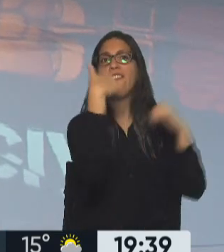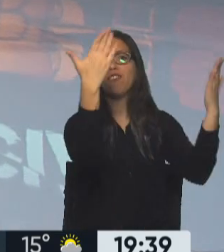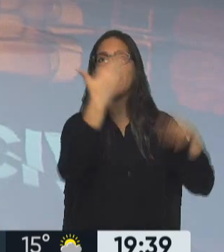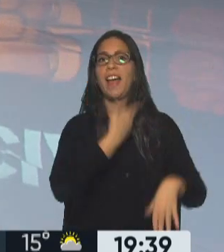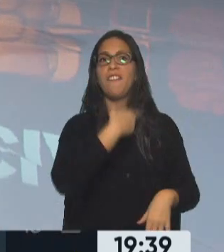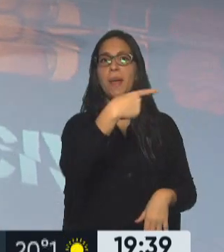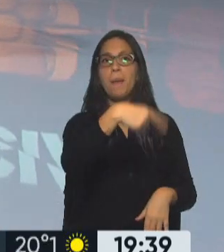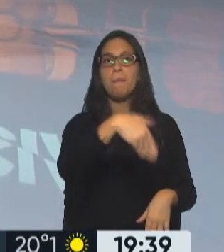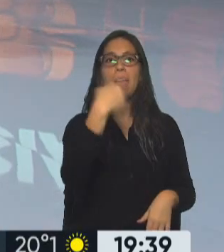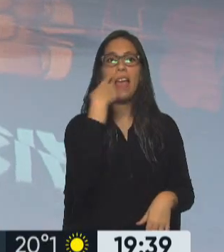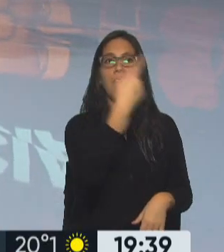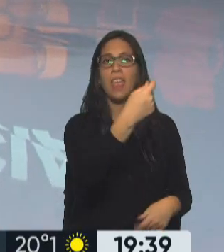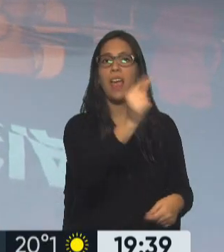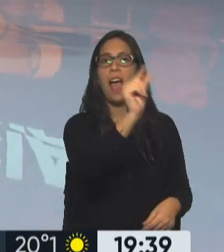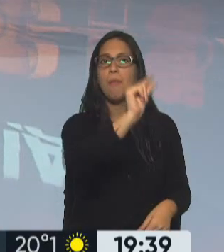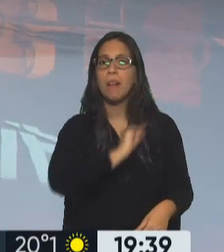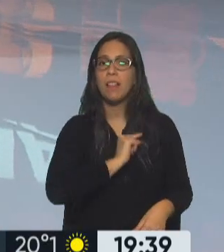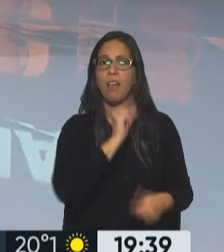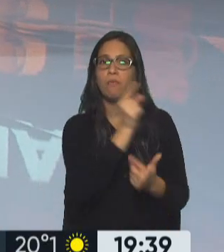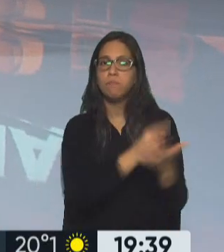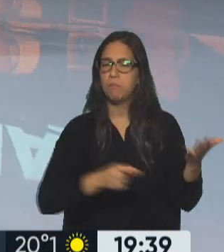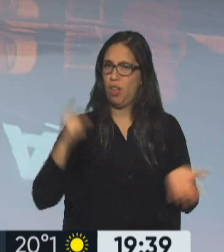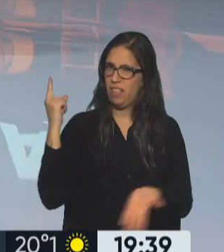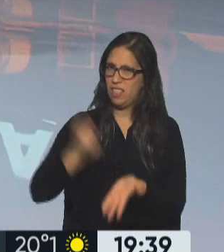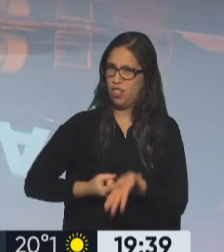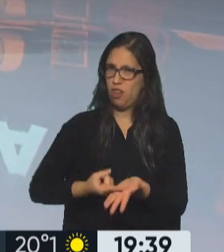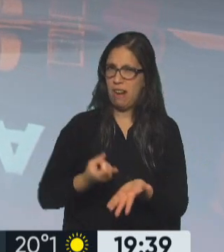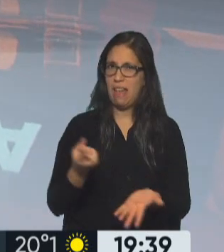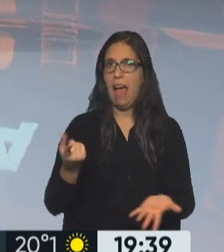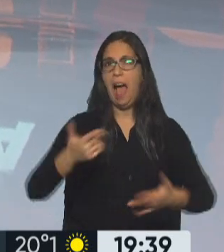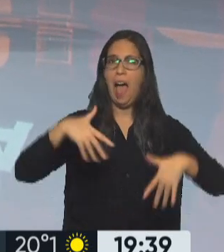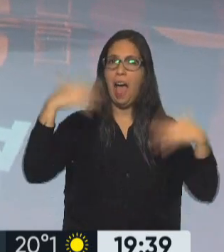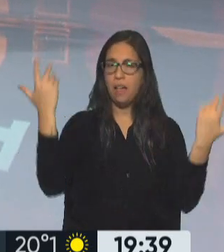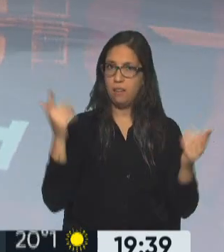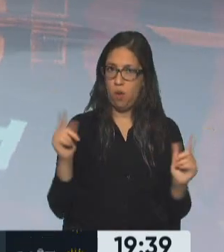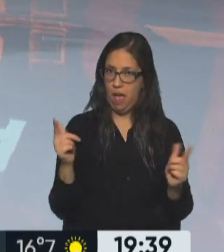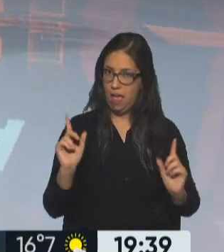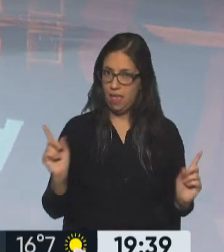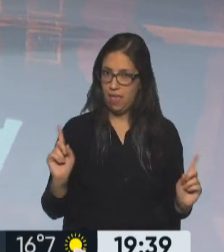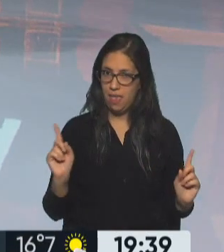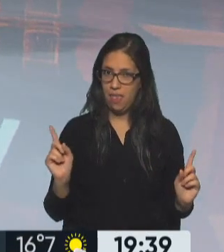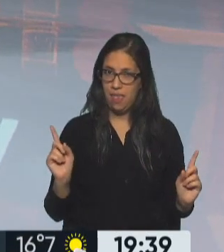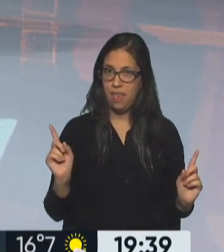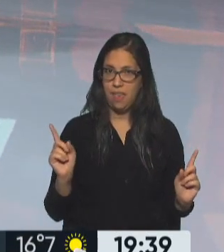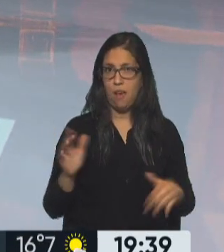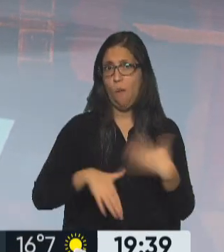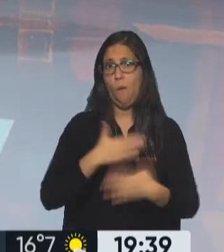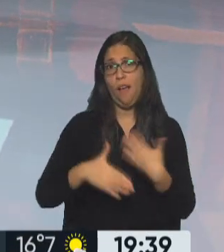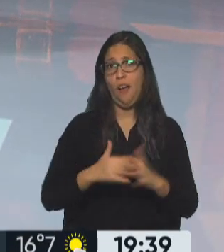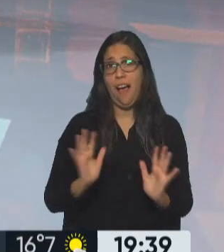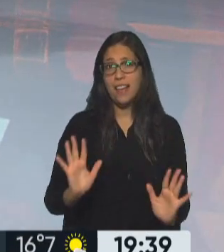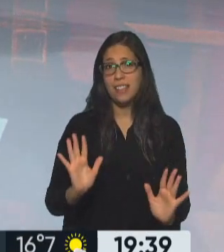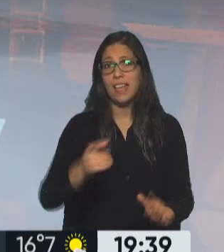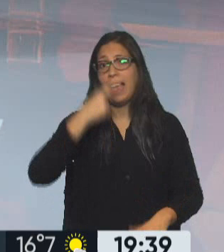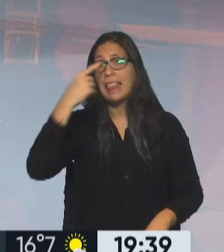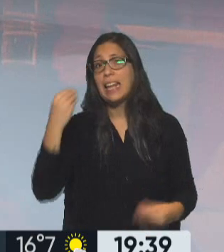Fondo Monetario, de los acreedores, las Pero presiones. no hay decisiones inocentes. No, inocentes no, ese juego de la realidad y los